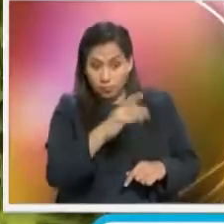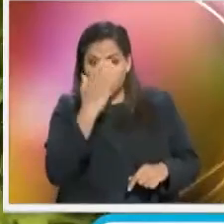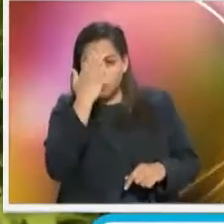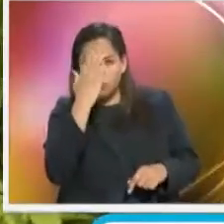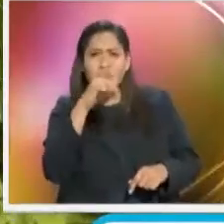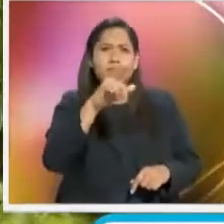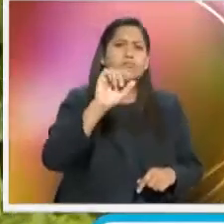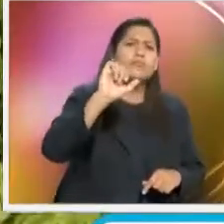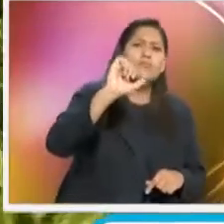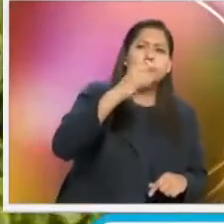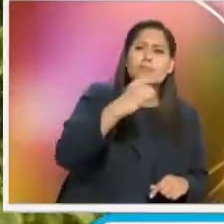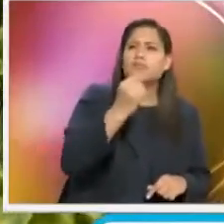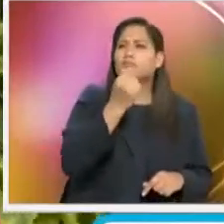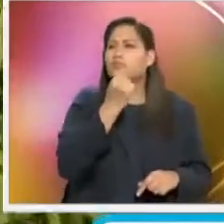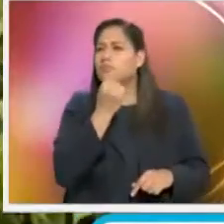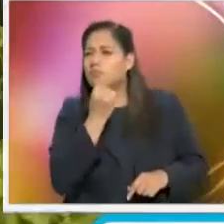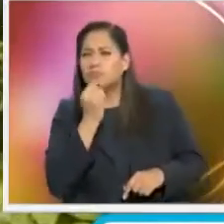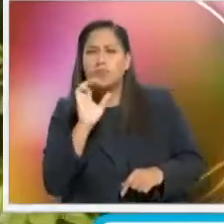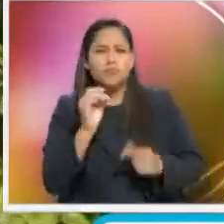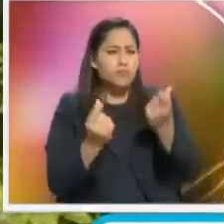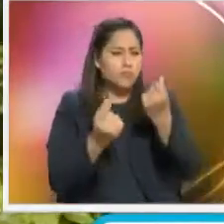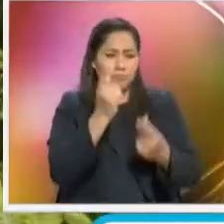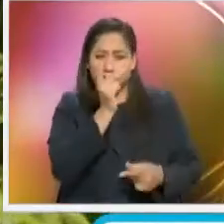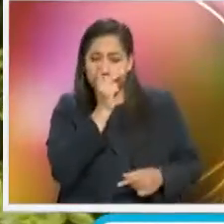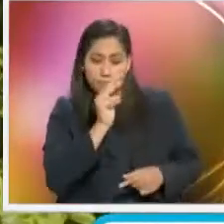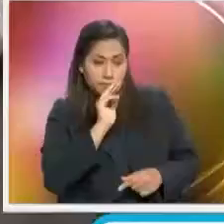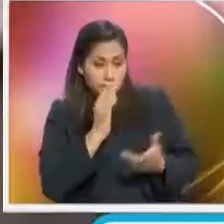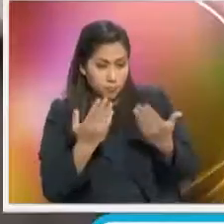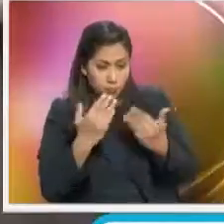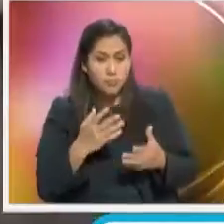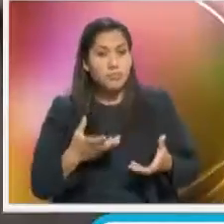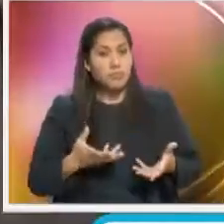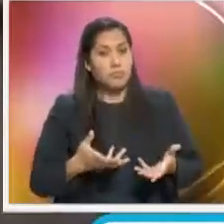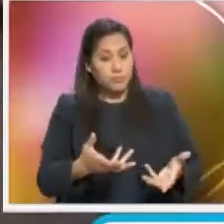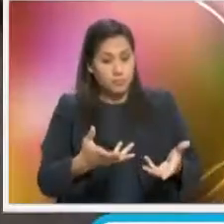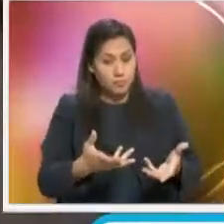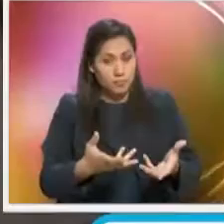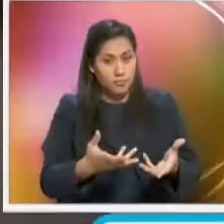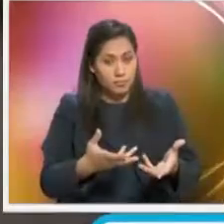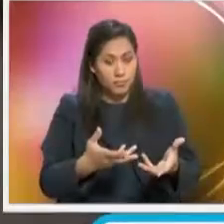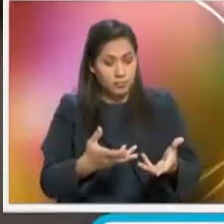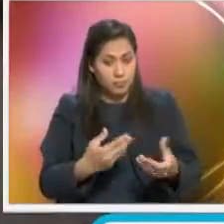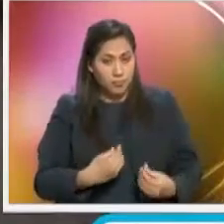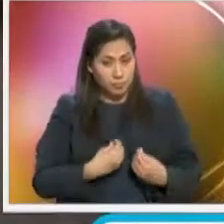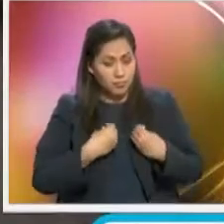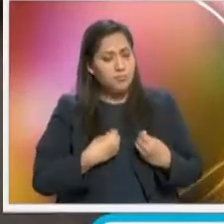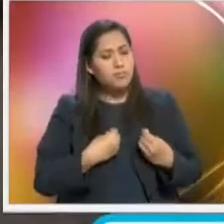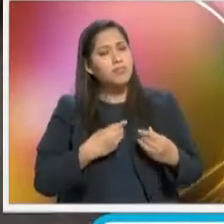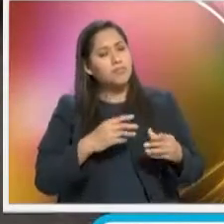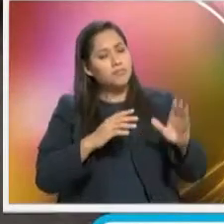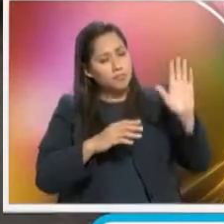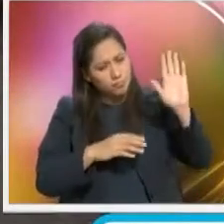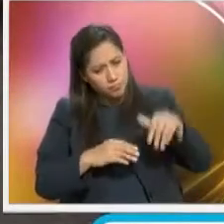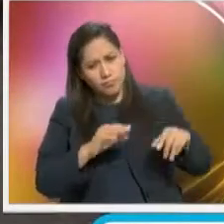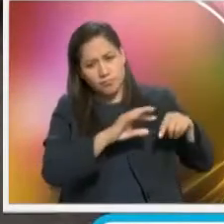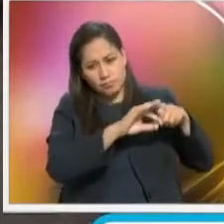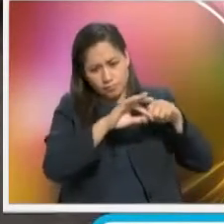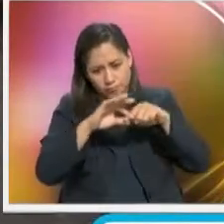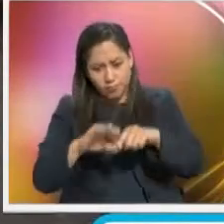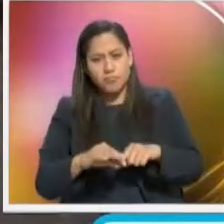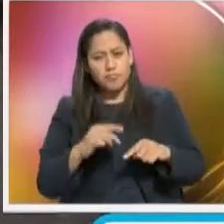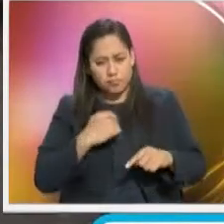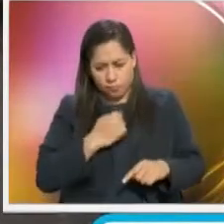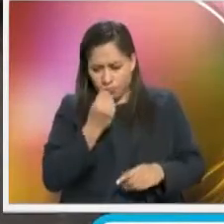algún niño o varios que no tengan papás, que vivan en la calle, tráemelos. Yo los alimento, yo